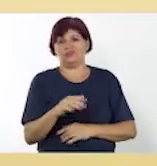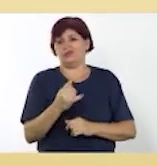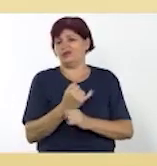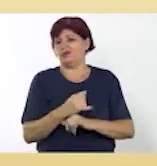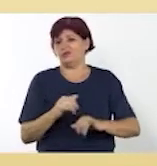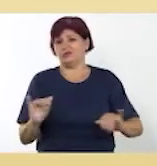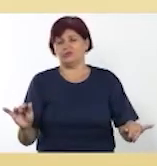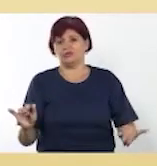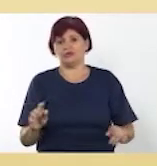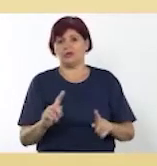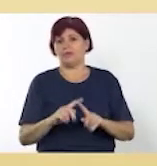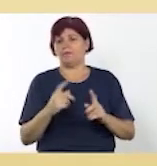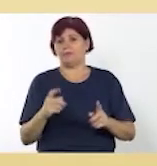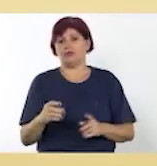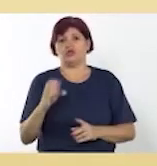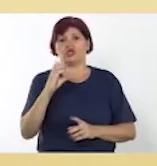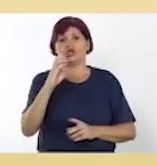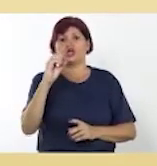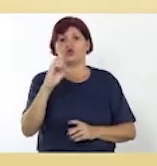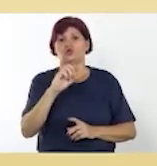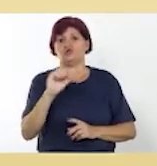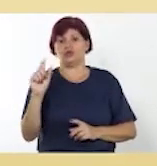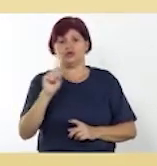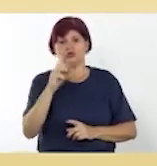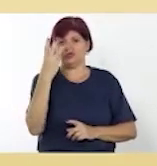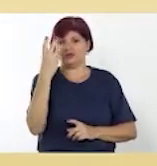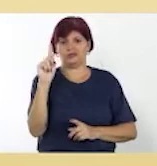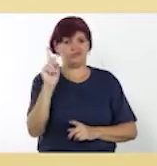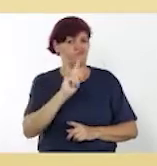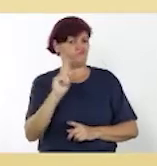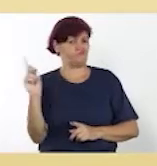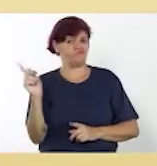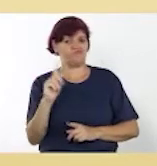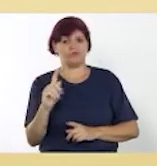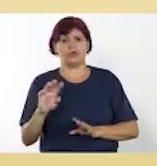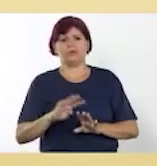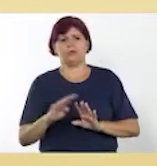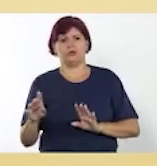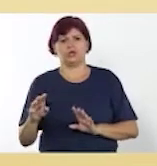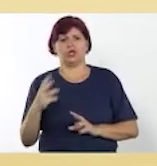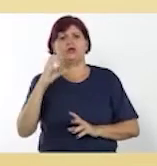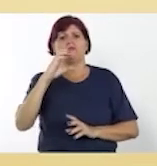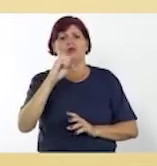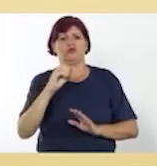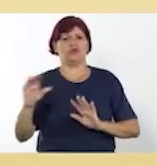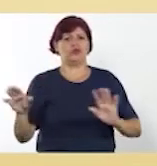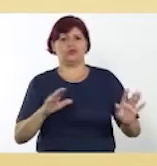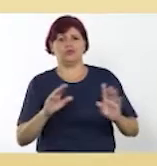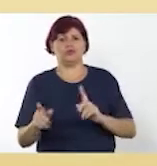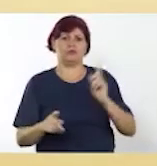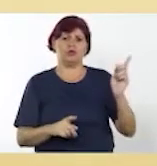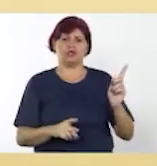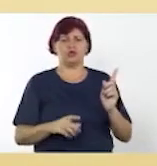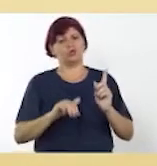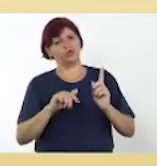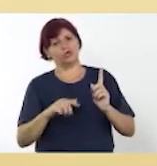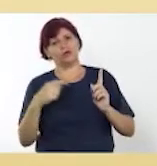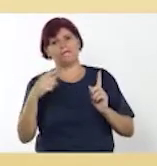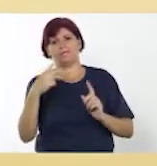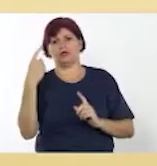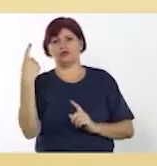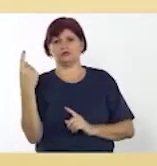caso que es imposible porque el coseno de 3 no existe, ya que el coseno se mueve entre los valores menos 1 y